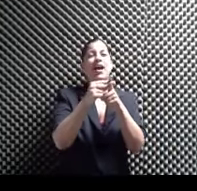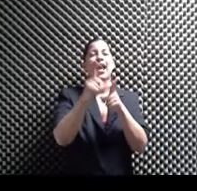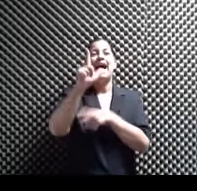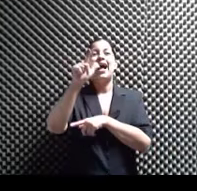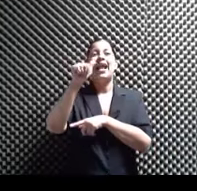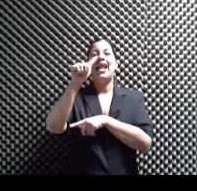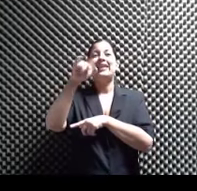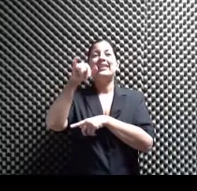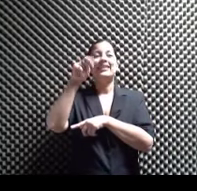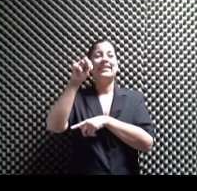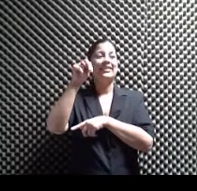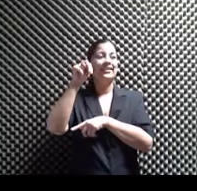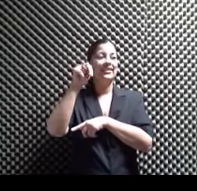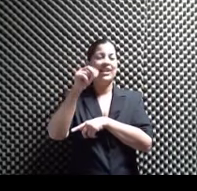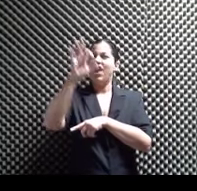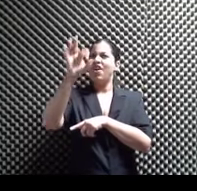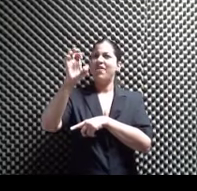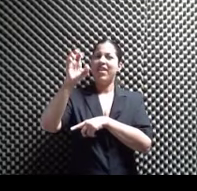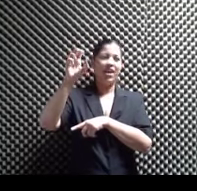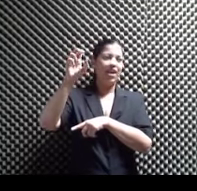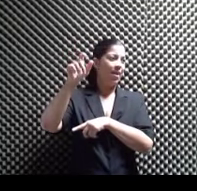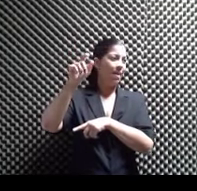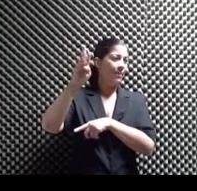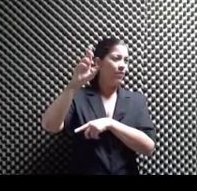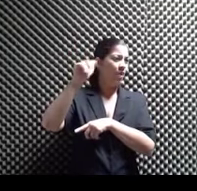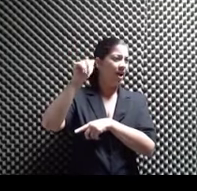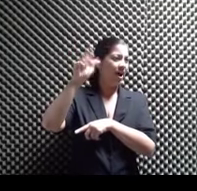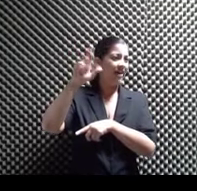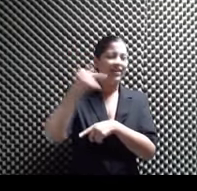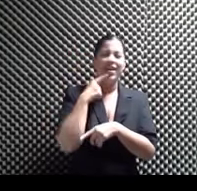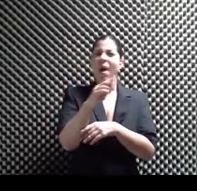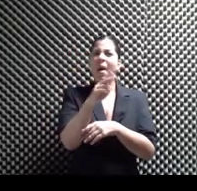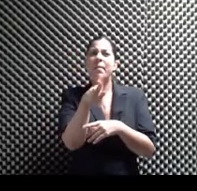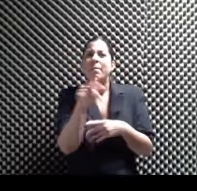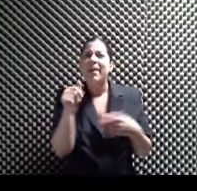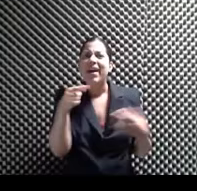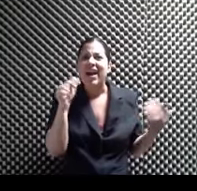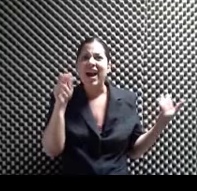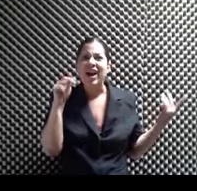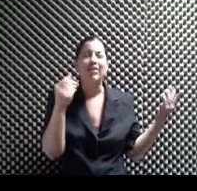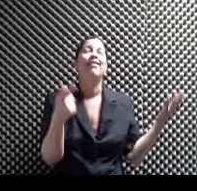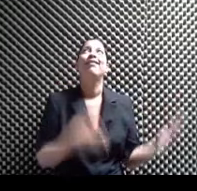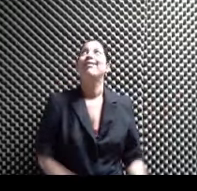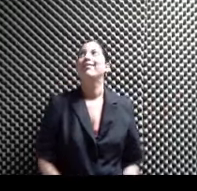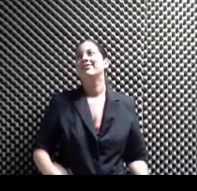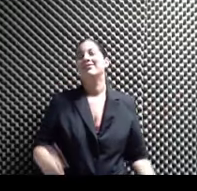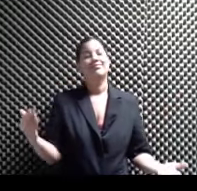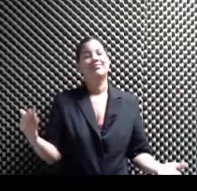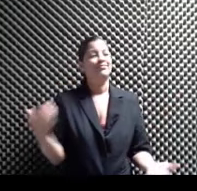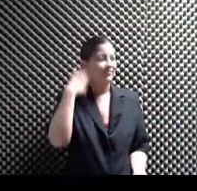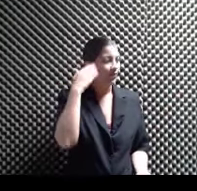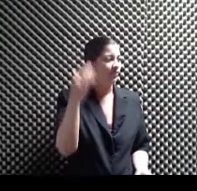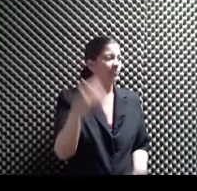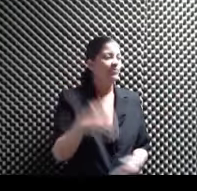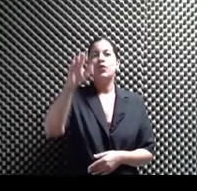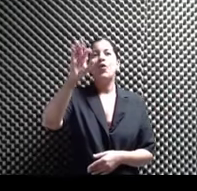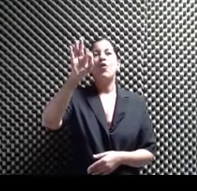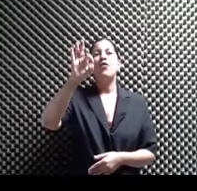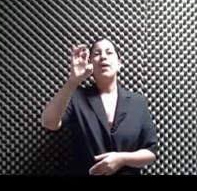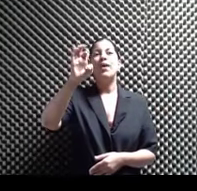¿Sí? ¿Ves? Siempre que lo digan Qué bien le ha pasado A aquello Palabra en latín Februare Que nace